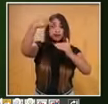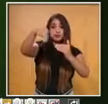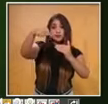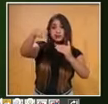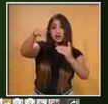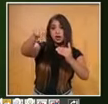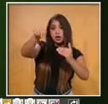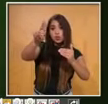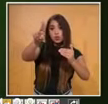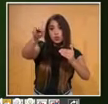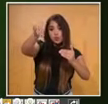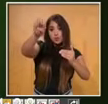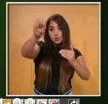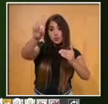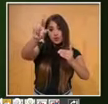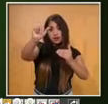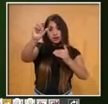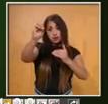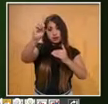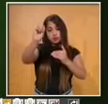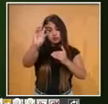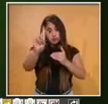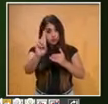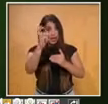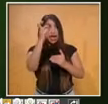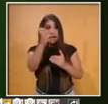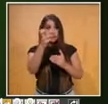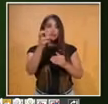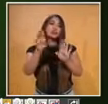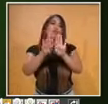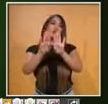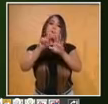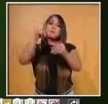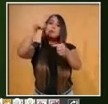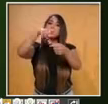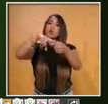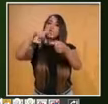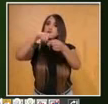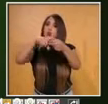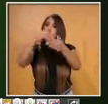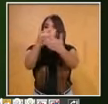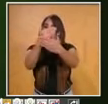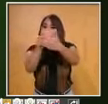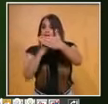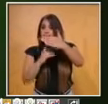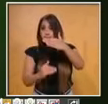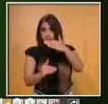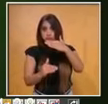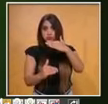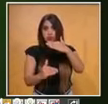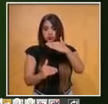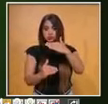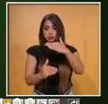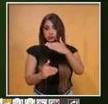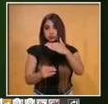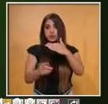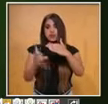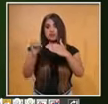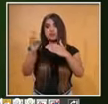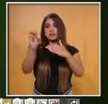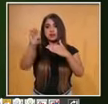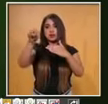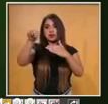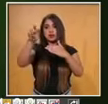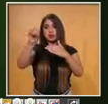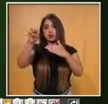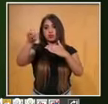de partes que está coloreada. ¿Estamos bien? Y la parte de abajo de la fracción se le llama